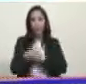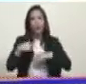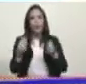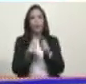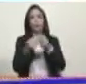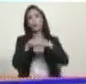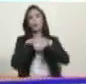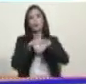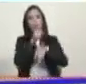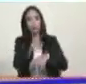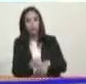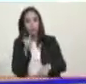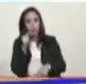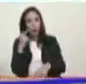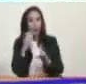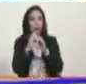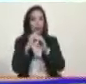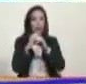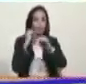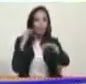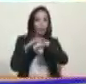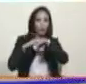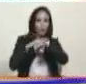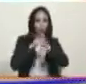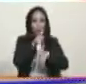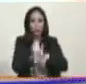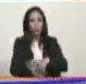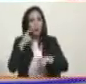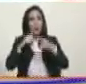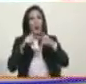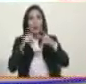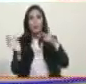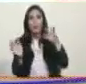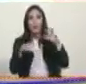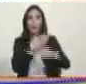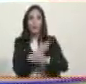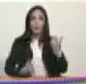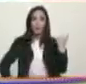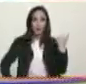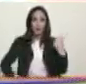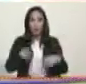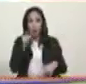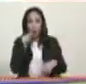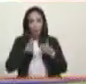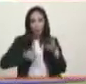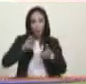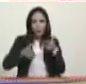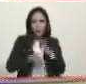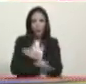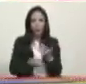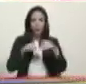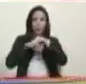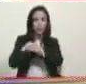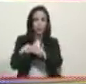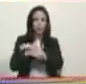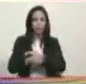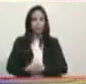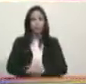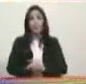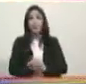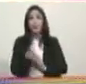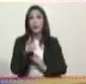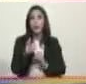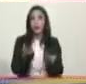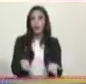ministro Hipólito Abreu, mi saludo, con el presidente del metro, mayor general César Vega. Estoy